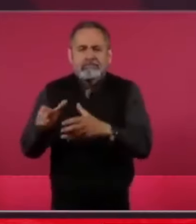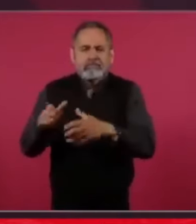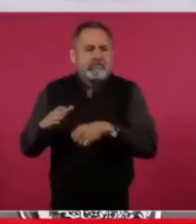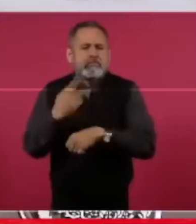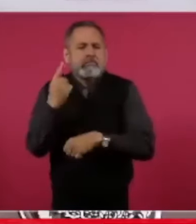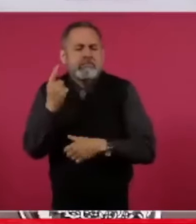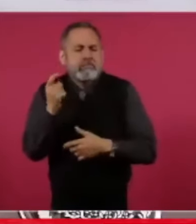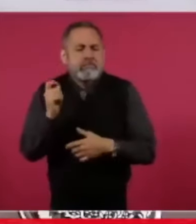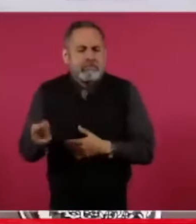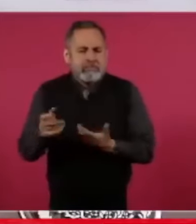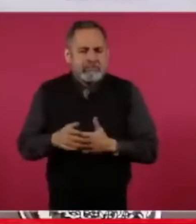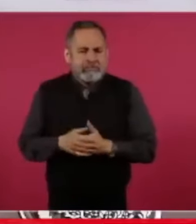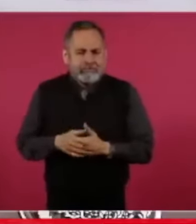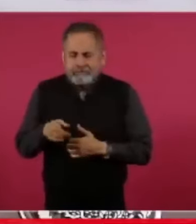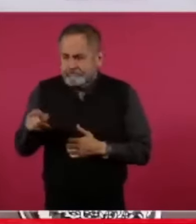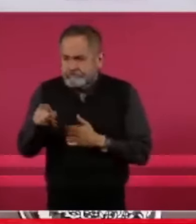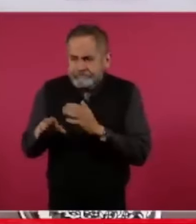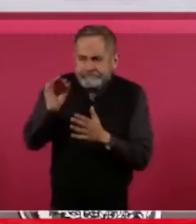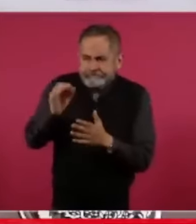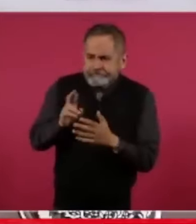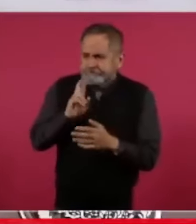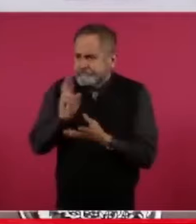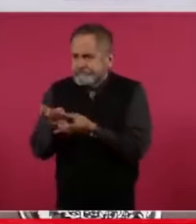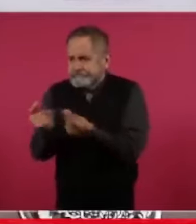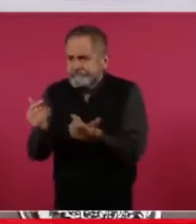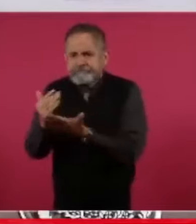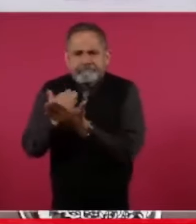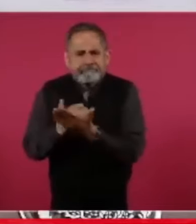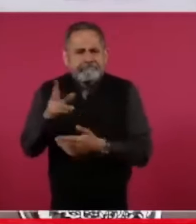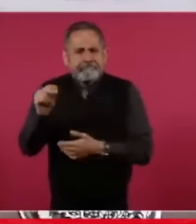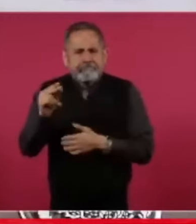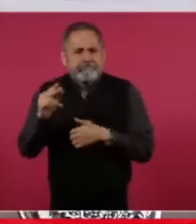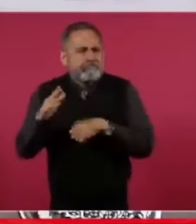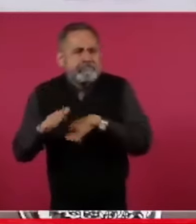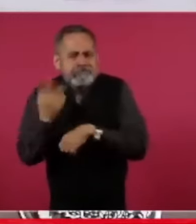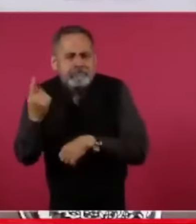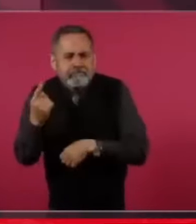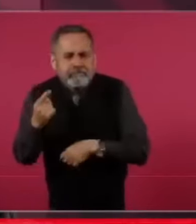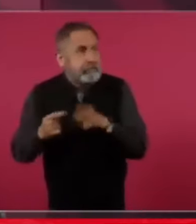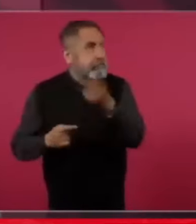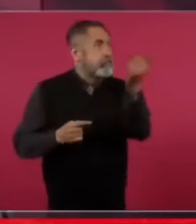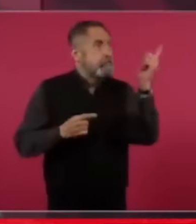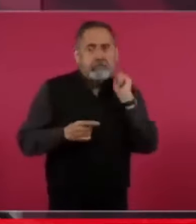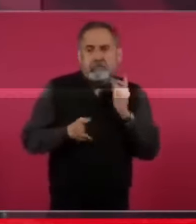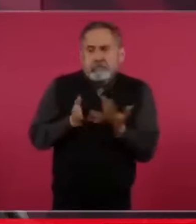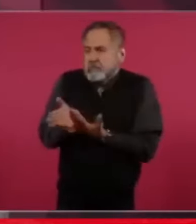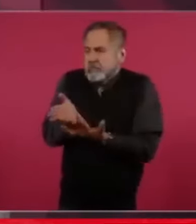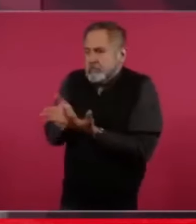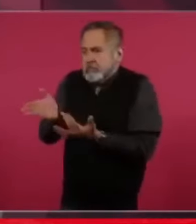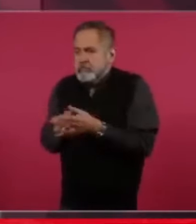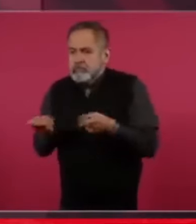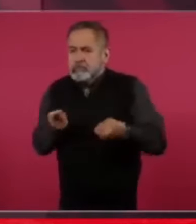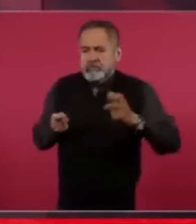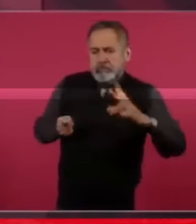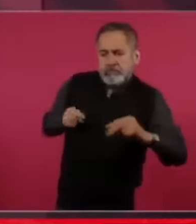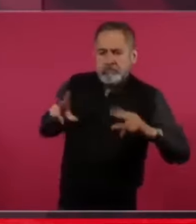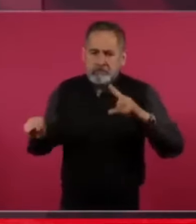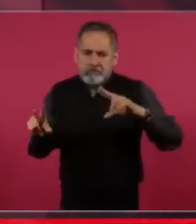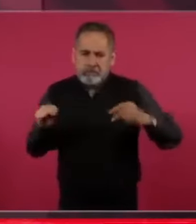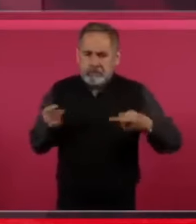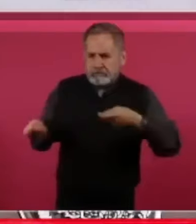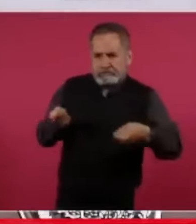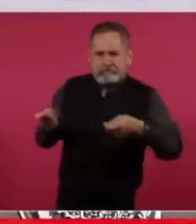no se les ha encontrado salida porque es mucho el injerencismo.